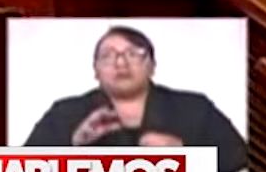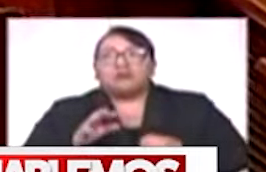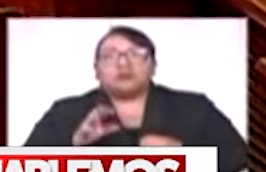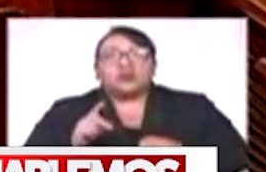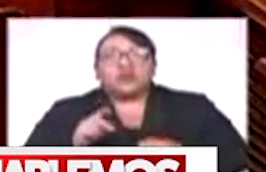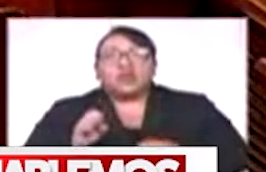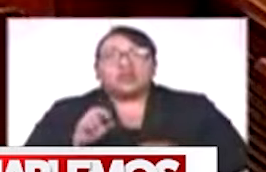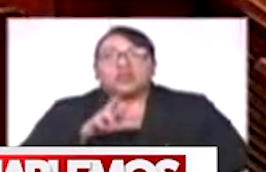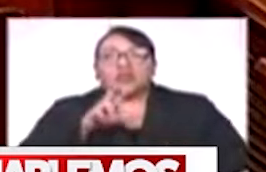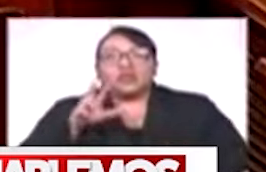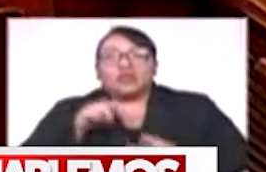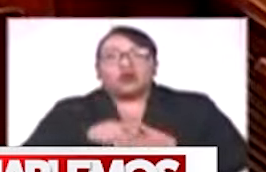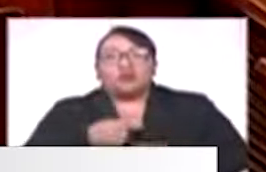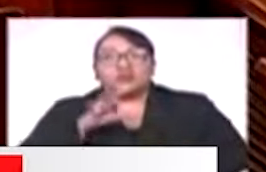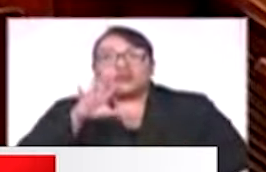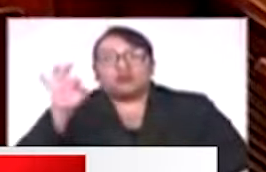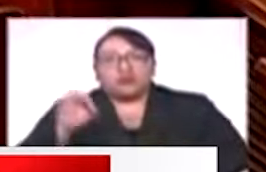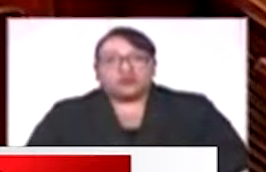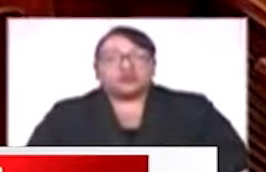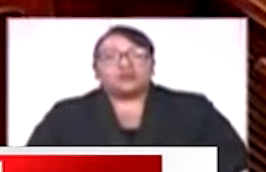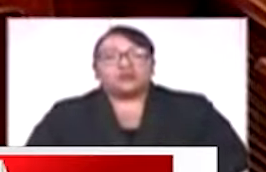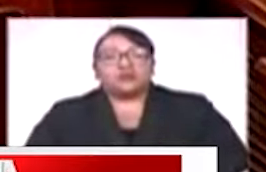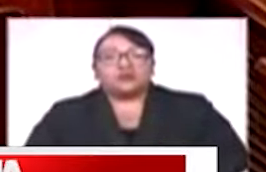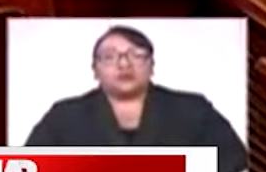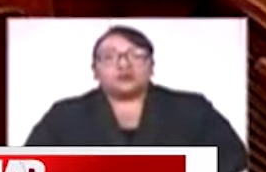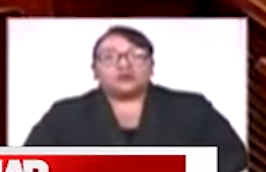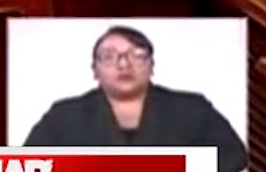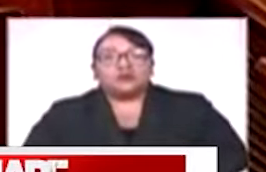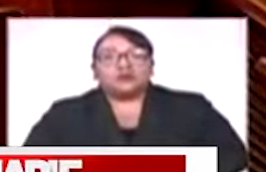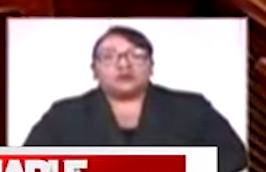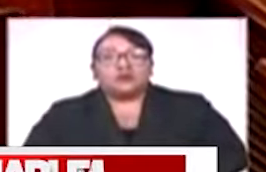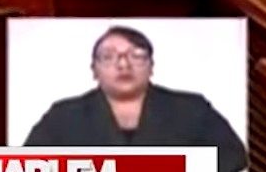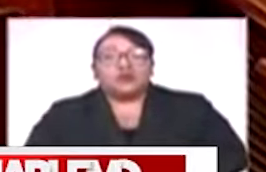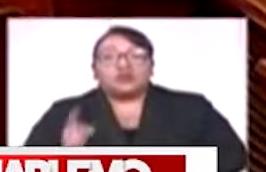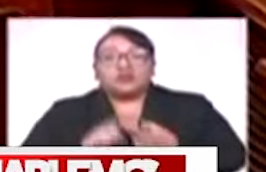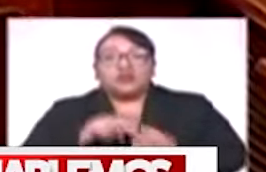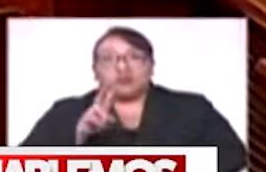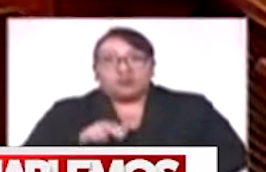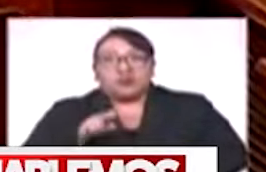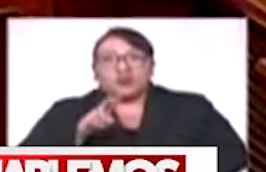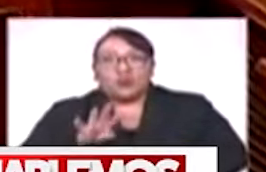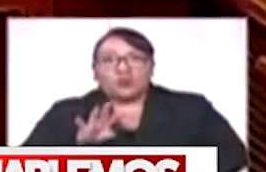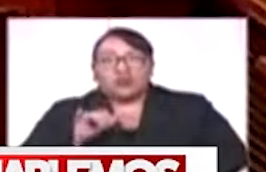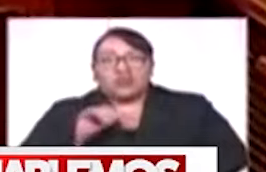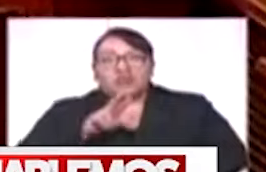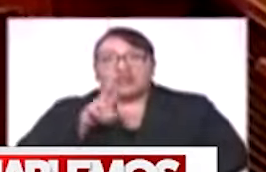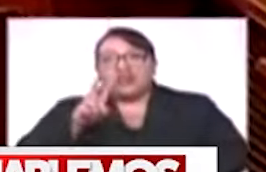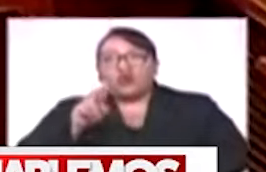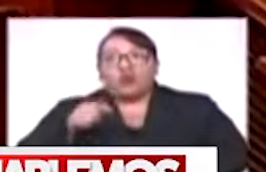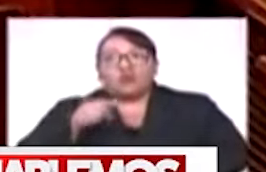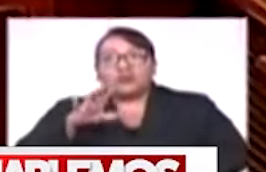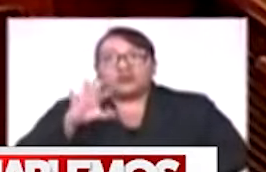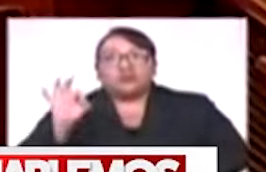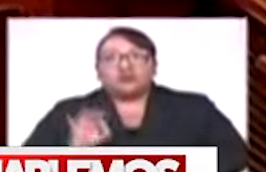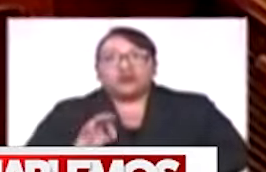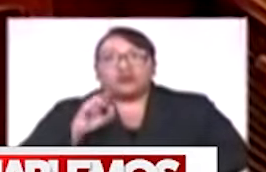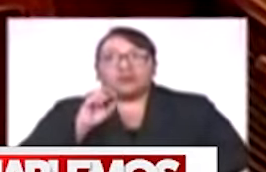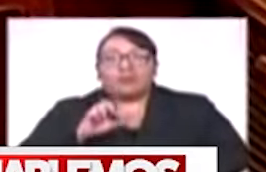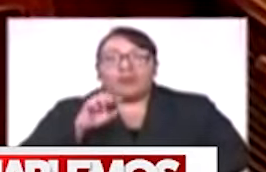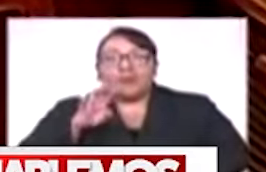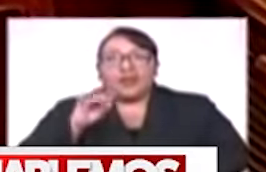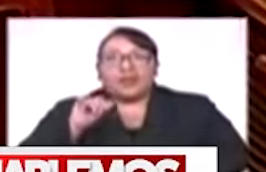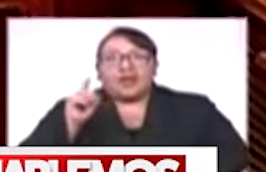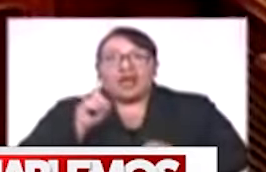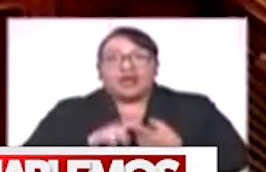de 33,5% del PBI al cierre del 2024 y de 32,5% del PBI